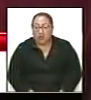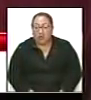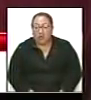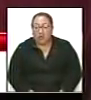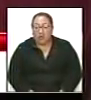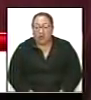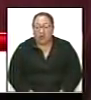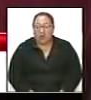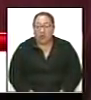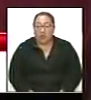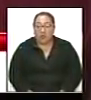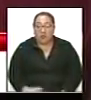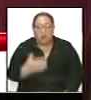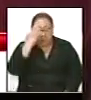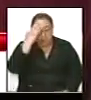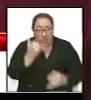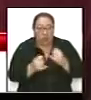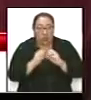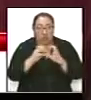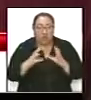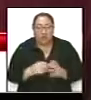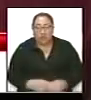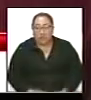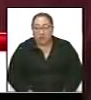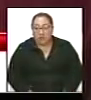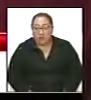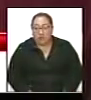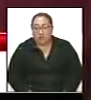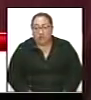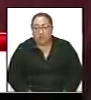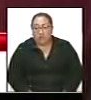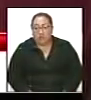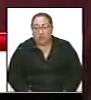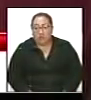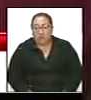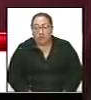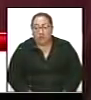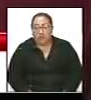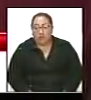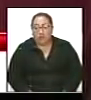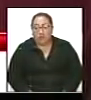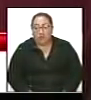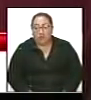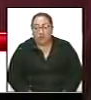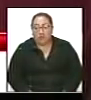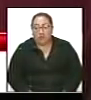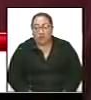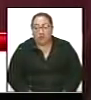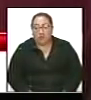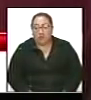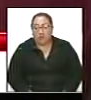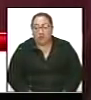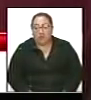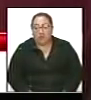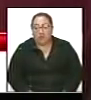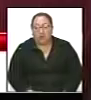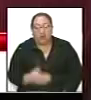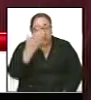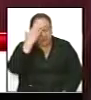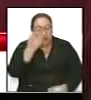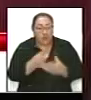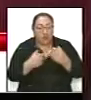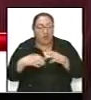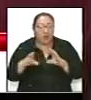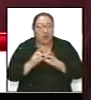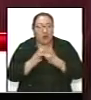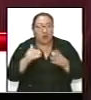Sé que al final del día se realizará una inevitable votación. Sin embargo,